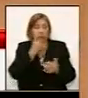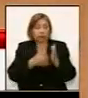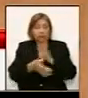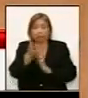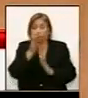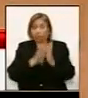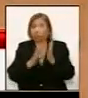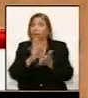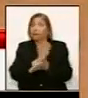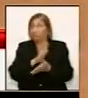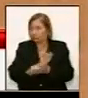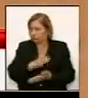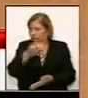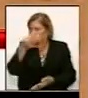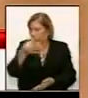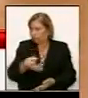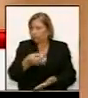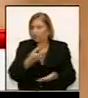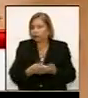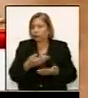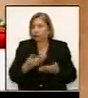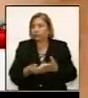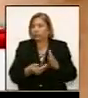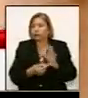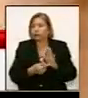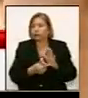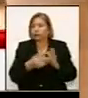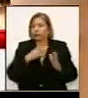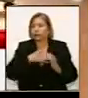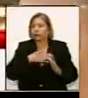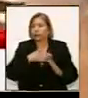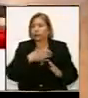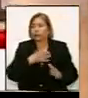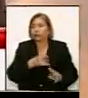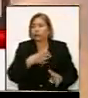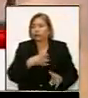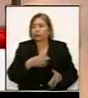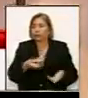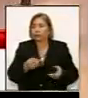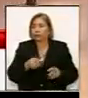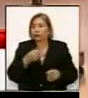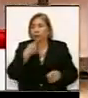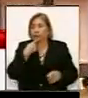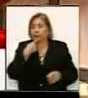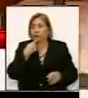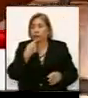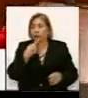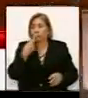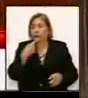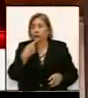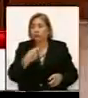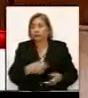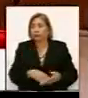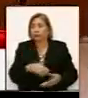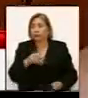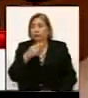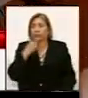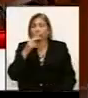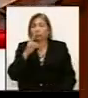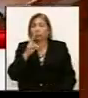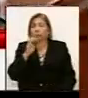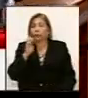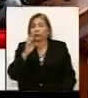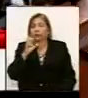de documentos, sí está aprobado. Y es más, me gustaría, cuando el congresista ponente, el congresista Velázquez, que es quien hace